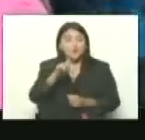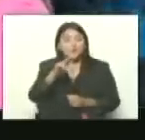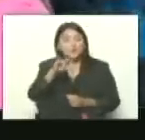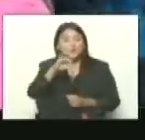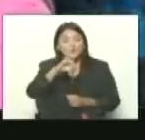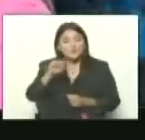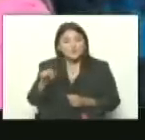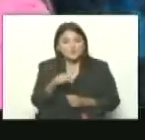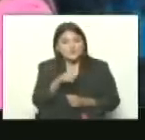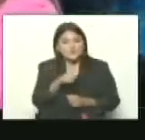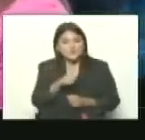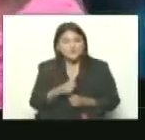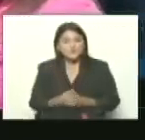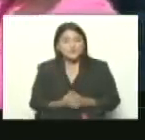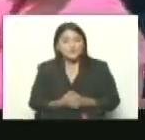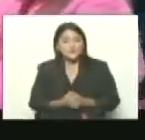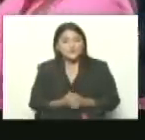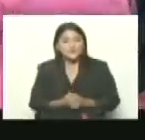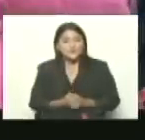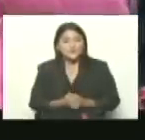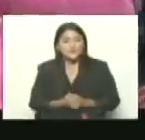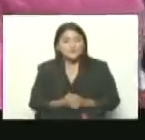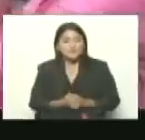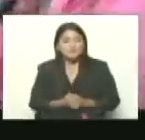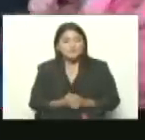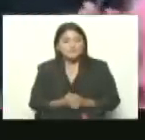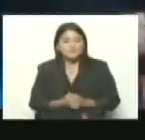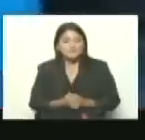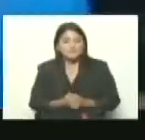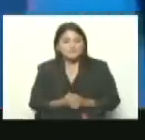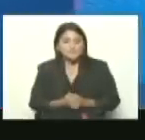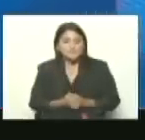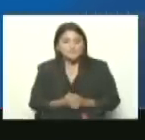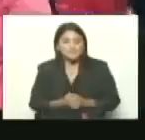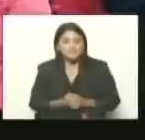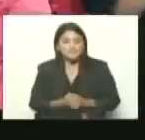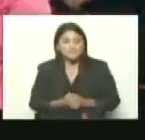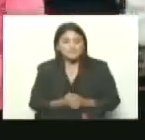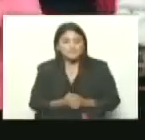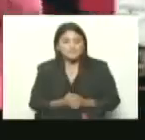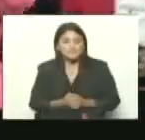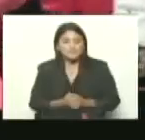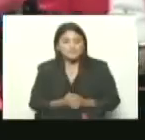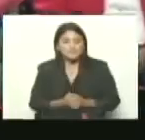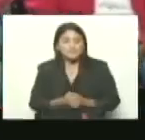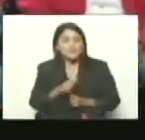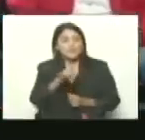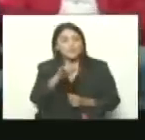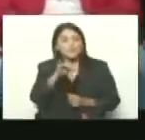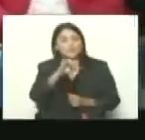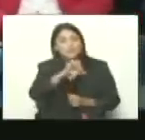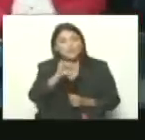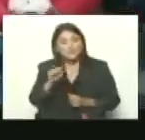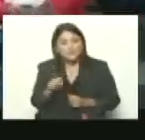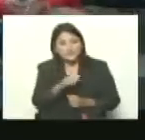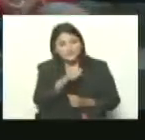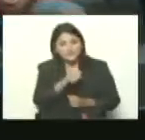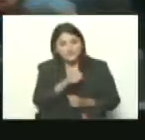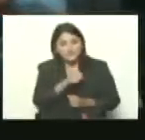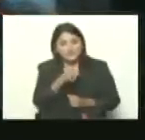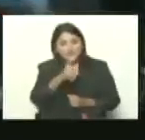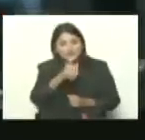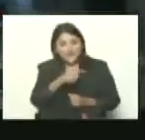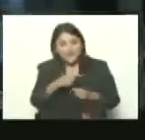José. ¿Ah? Bueno, con tu permiso. Luis José Marcano. ¿Ah? ¿Cómo sigue de la